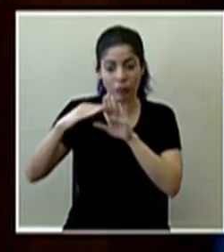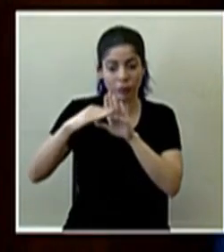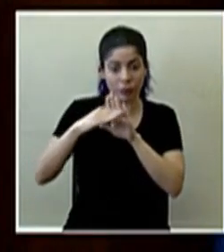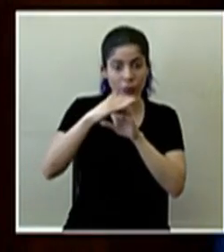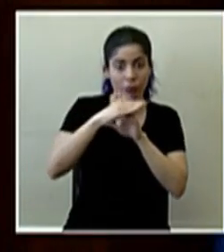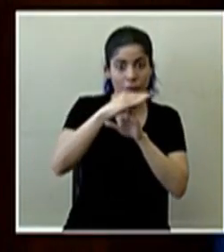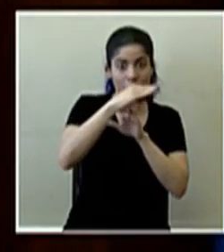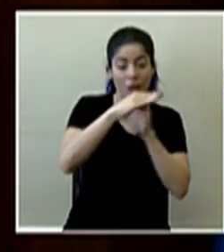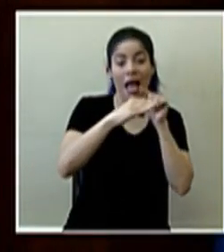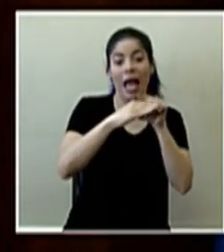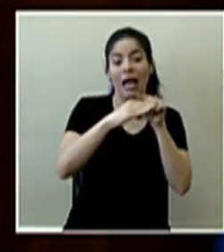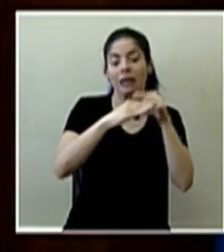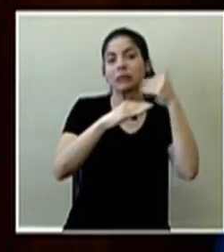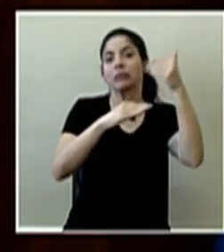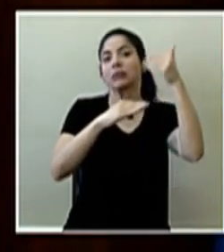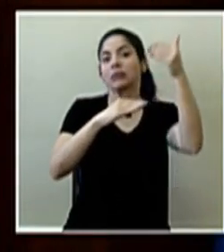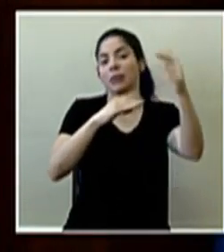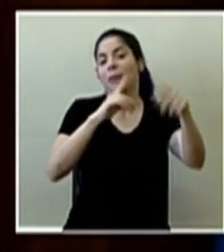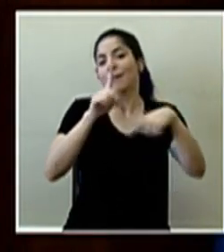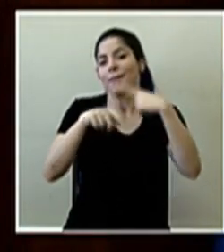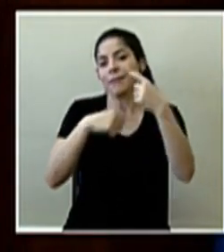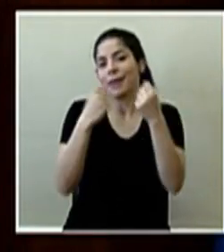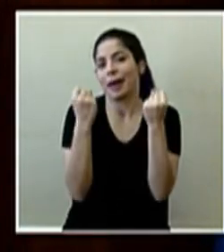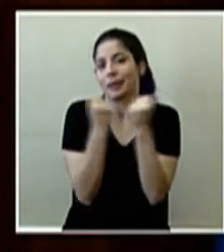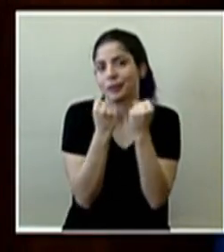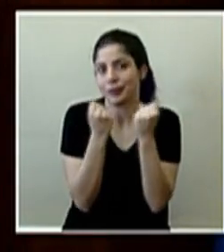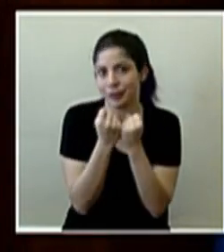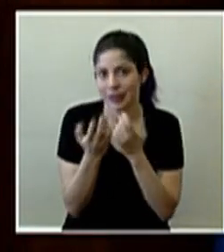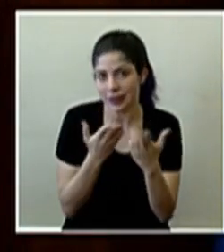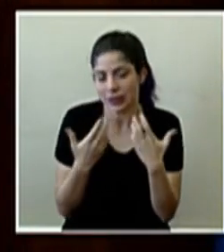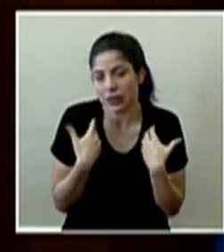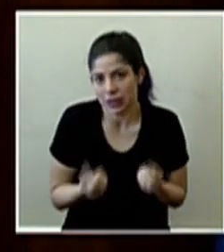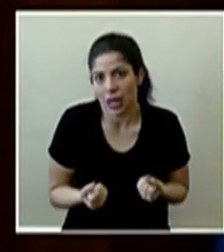lineal eventualmente satura los servicios de salud.